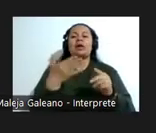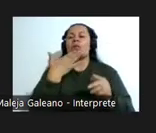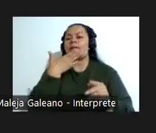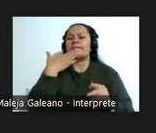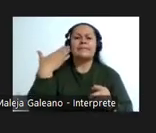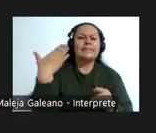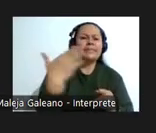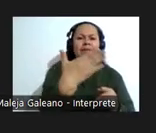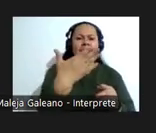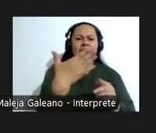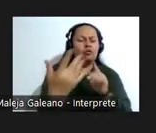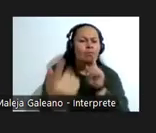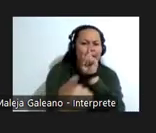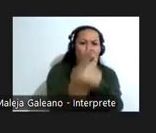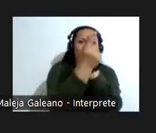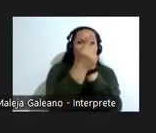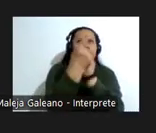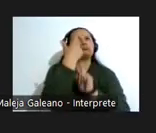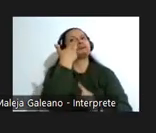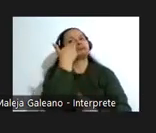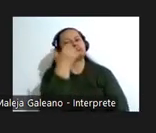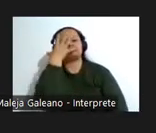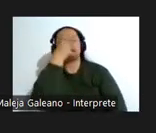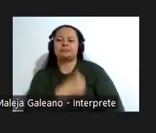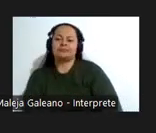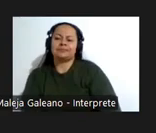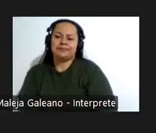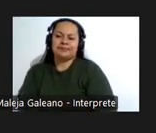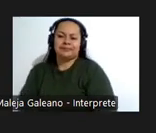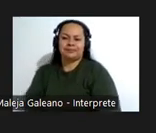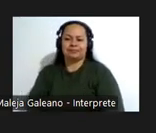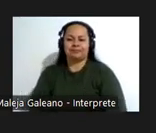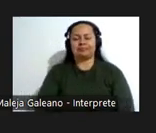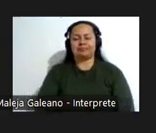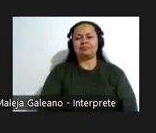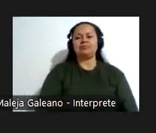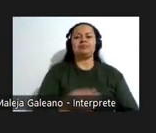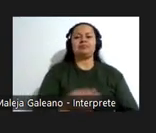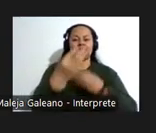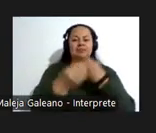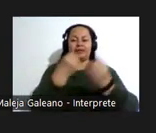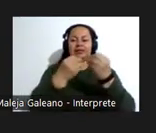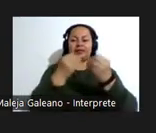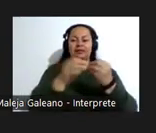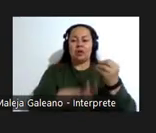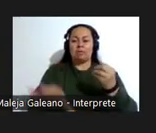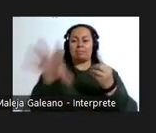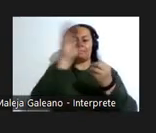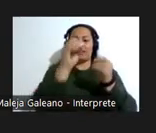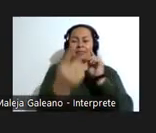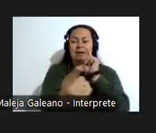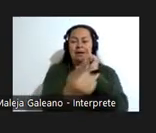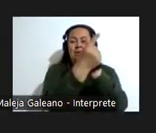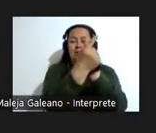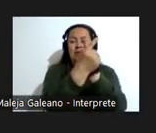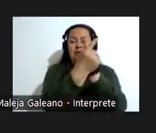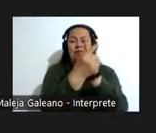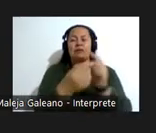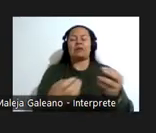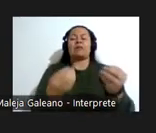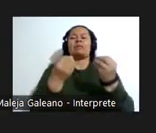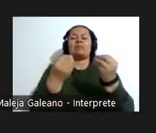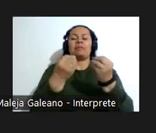para encontrarnos es maravilloso. Hice un mapa de nuestro encuentro para que